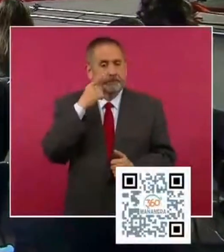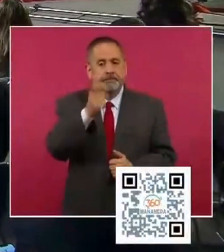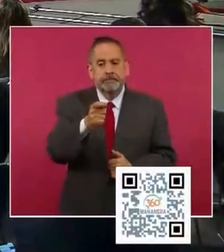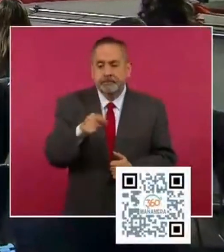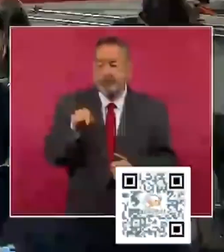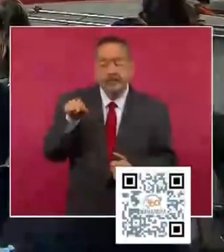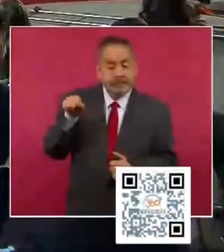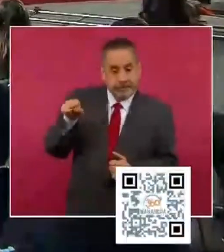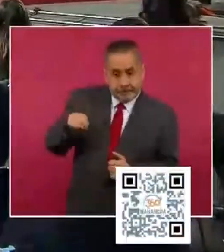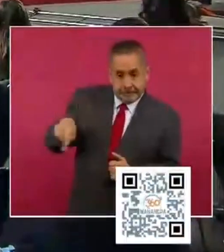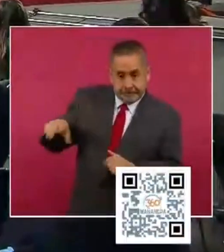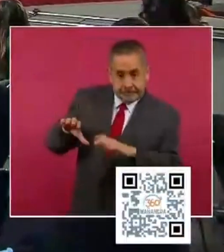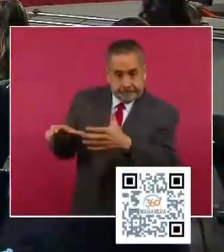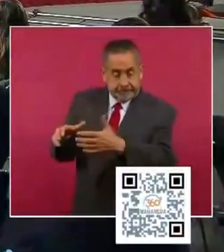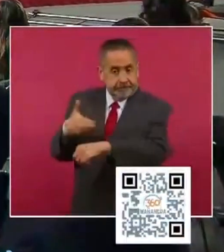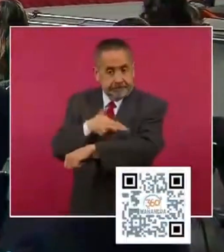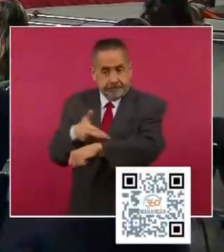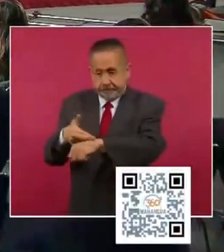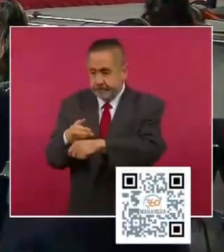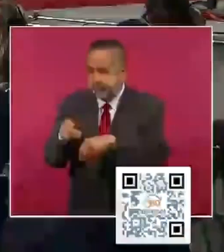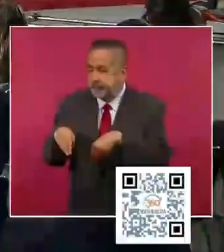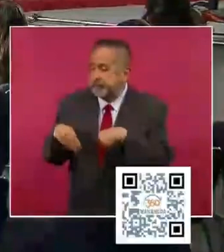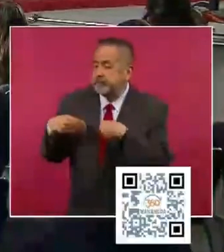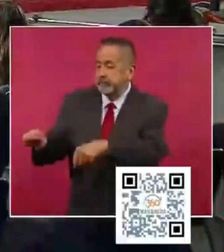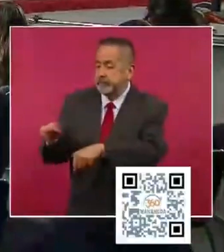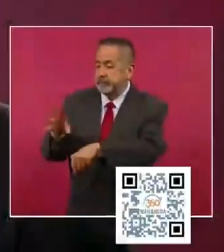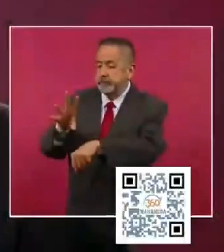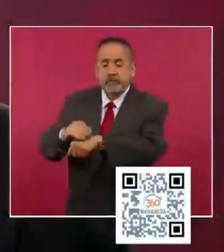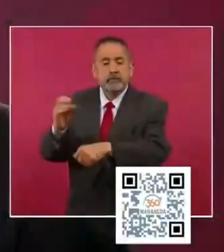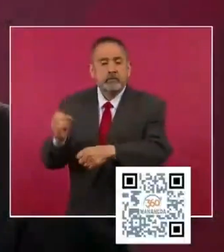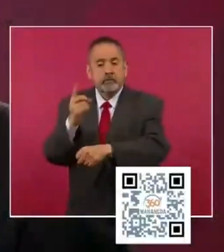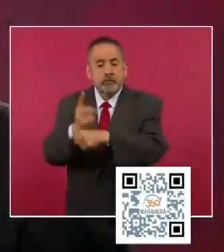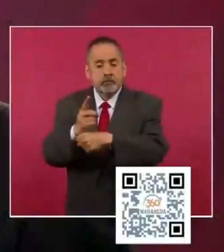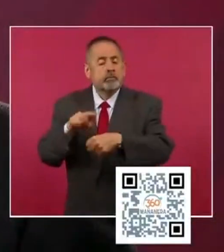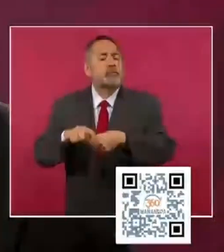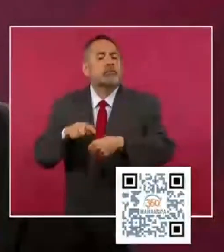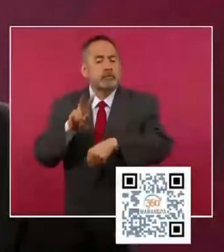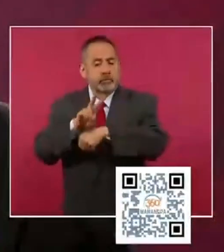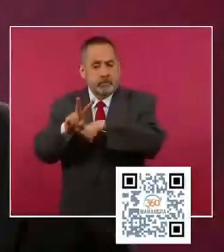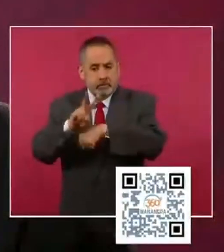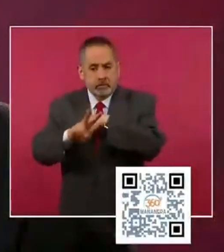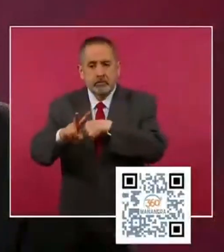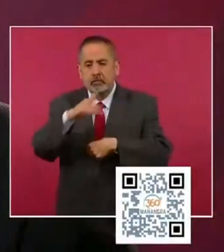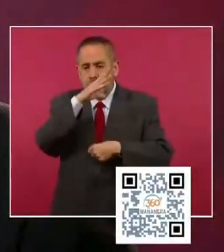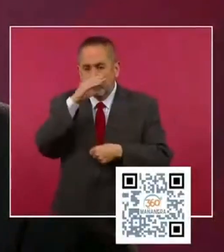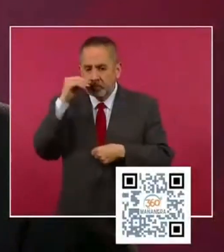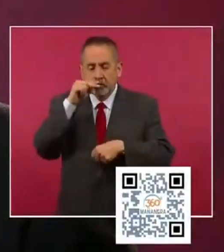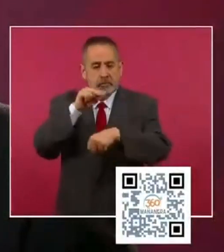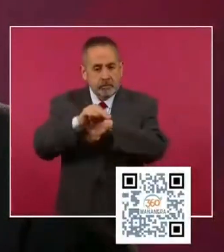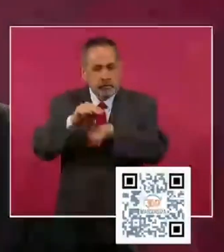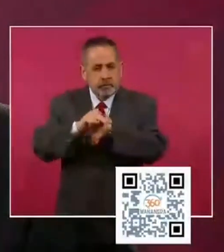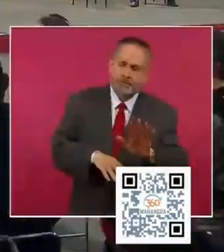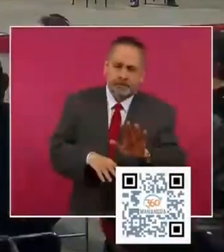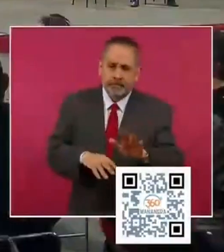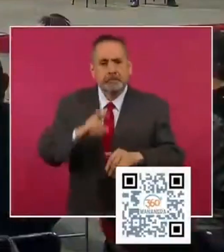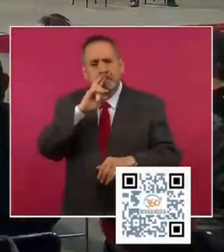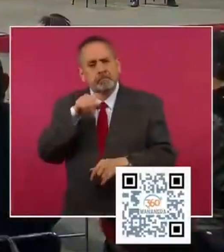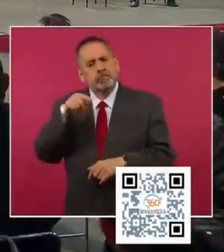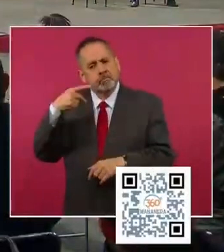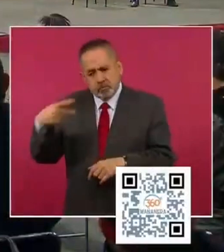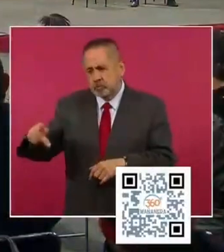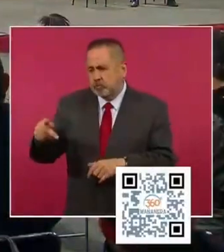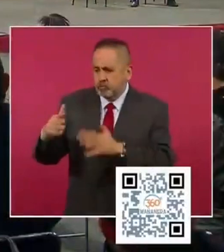un camino a personas de Venezuela Cuba Nicaragua Haití por ahora